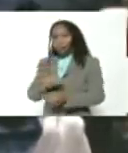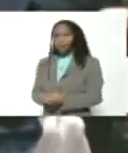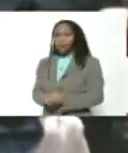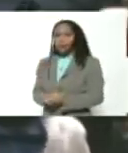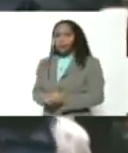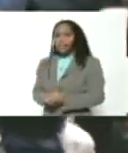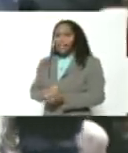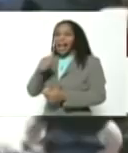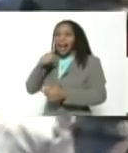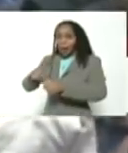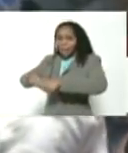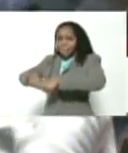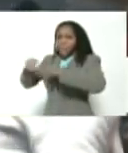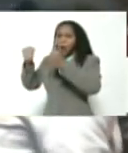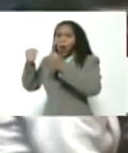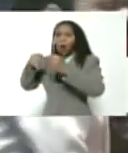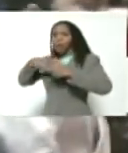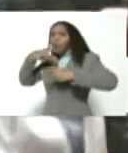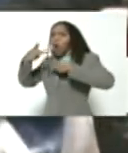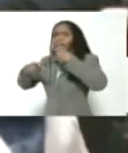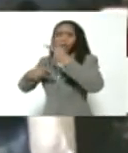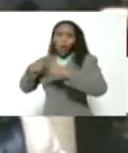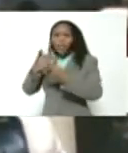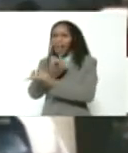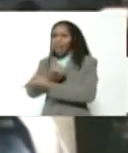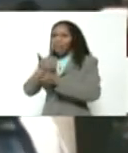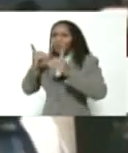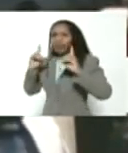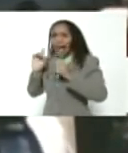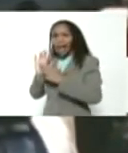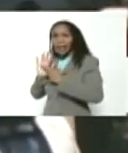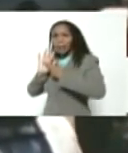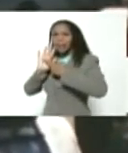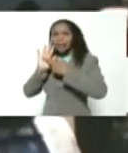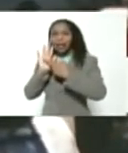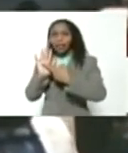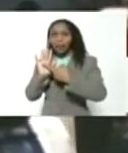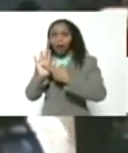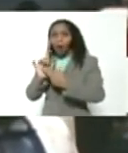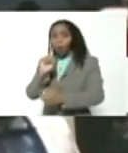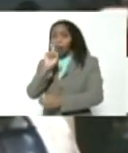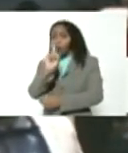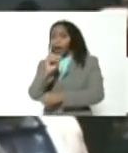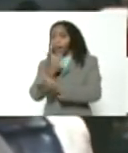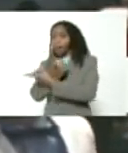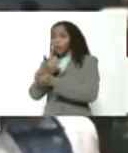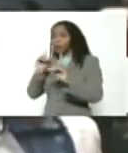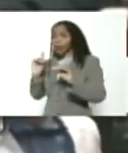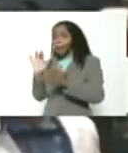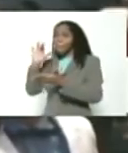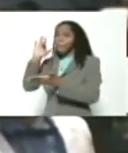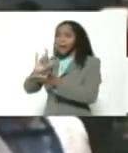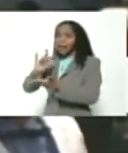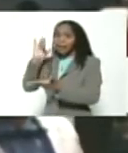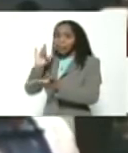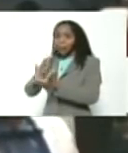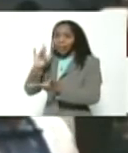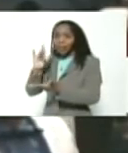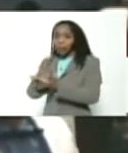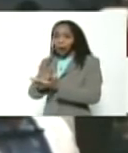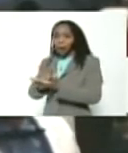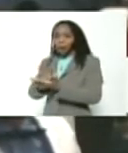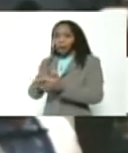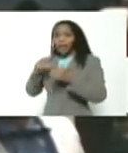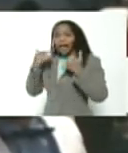El quiebre político de la democracia representativa por una democracia participativa